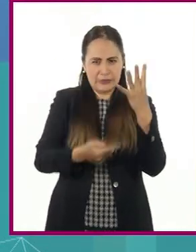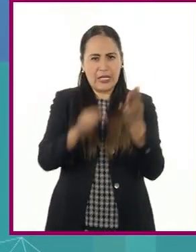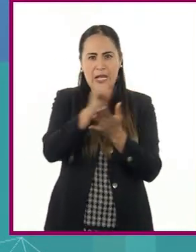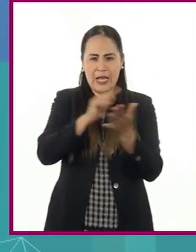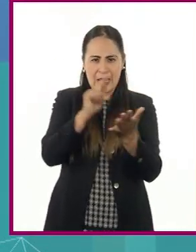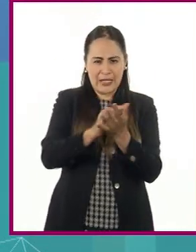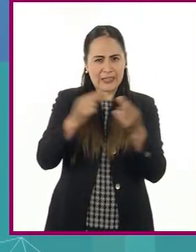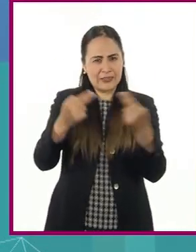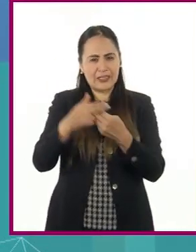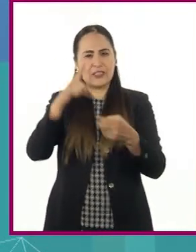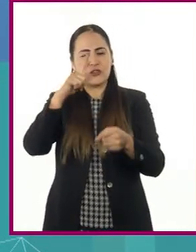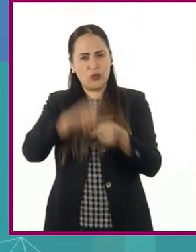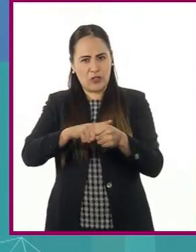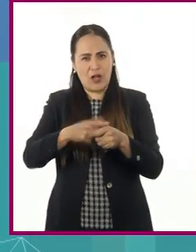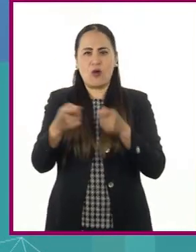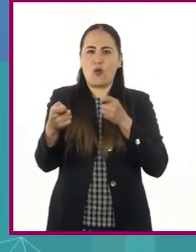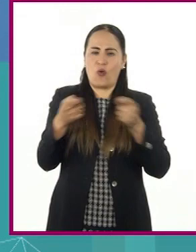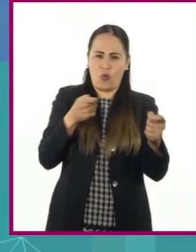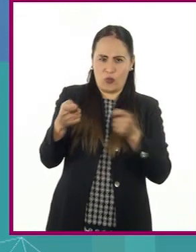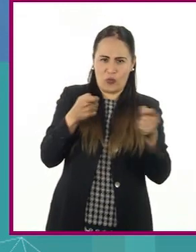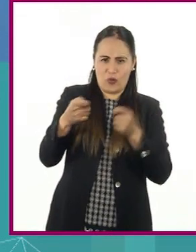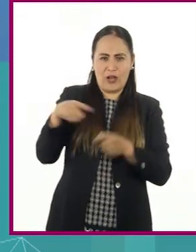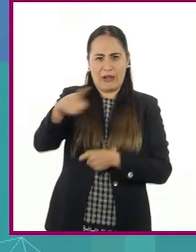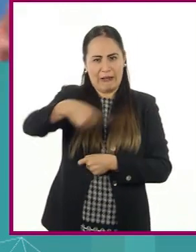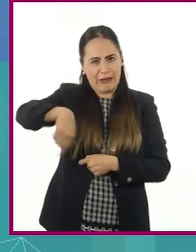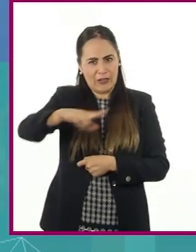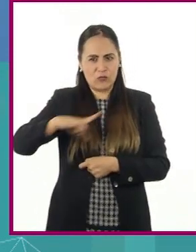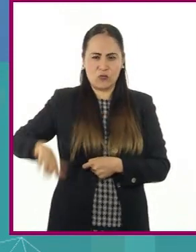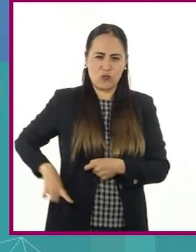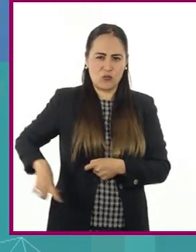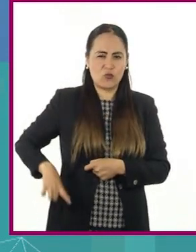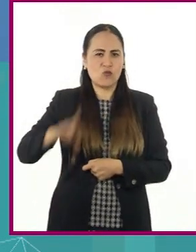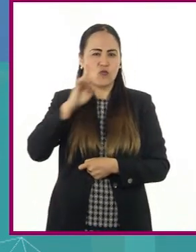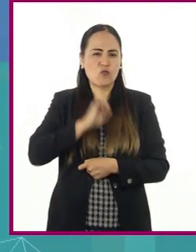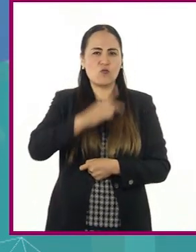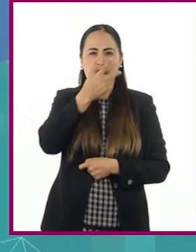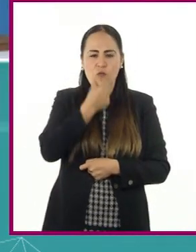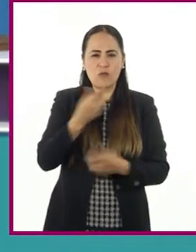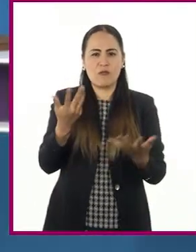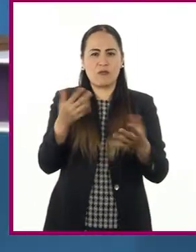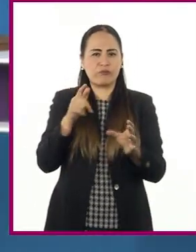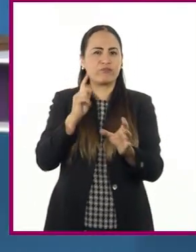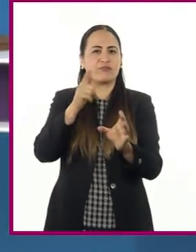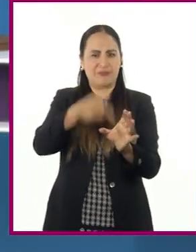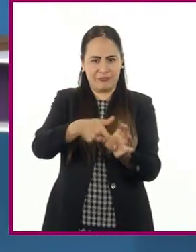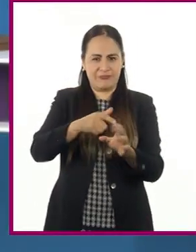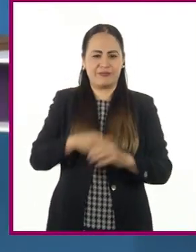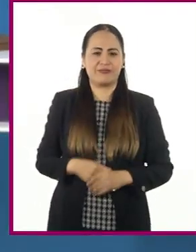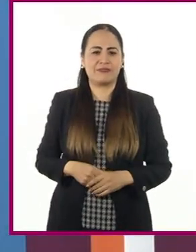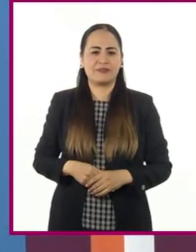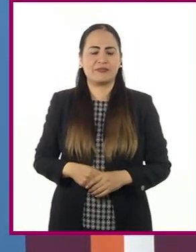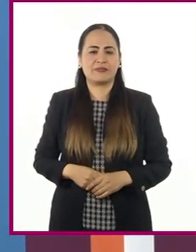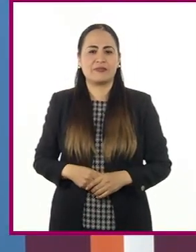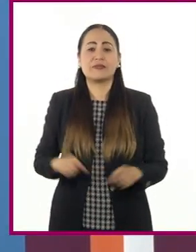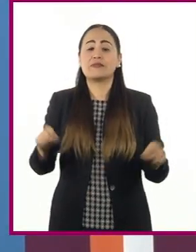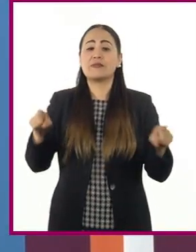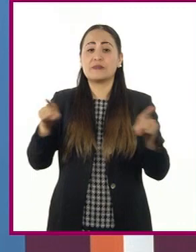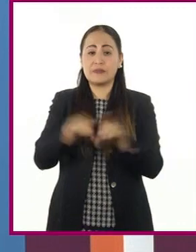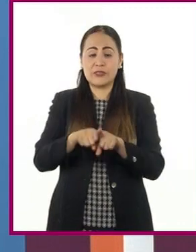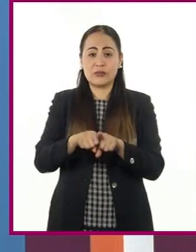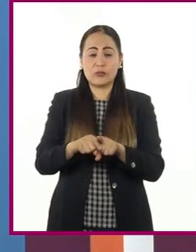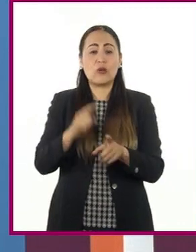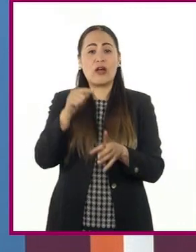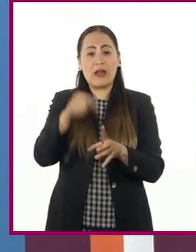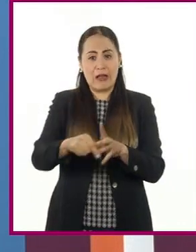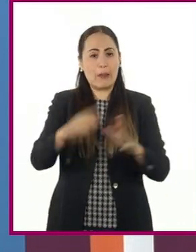leyes nacionales y rigen el actuar de las servidoras y servidores públicos. Asimismo, es necesario promover